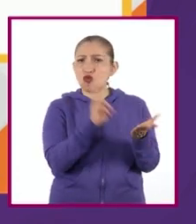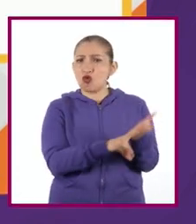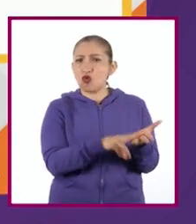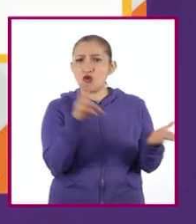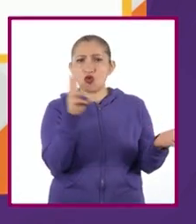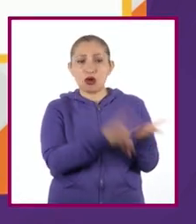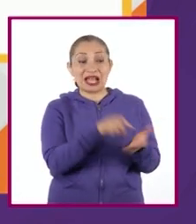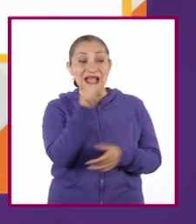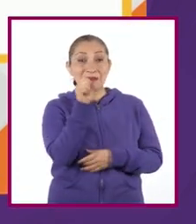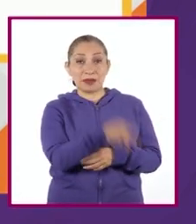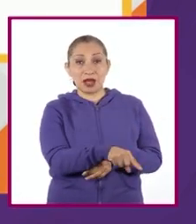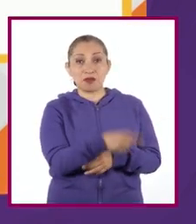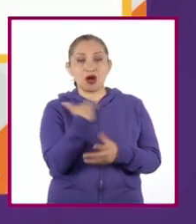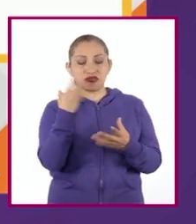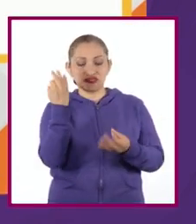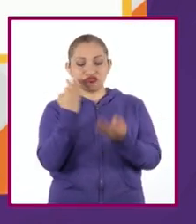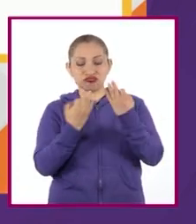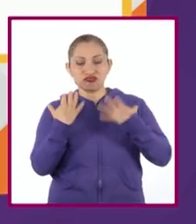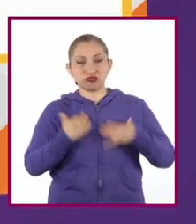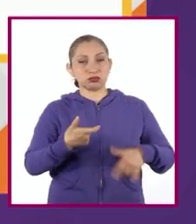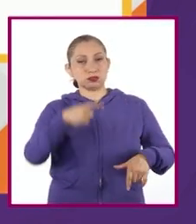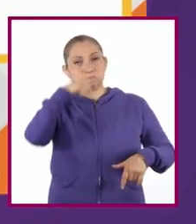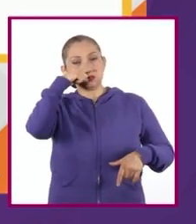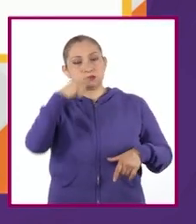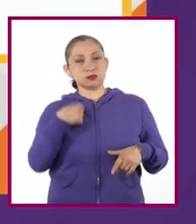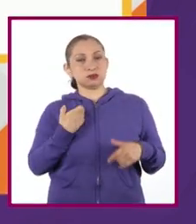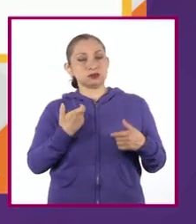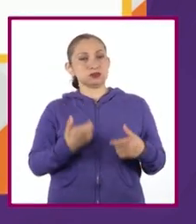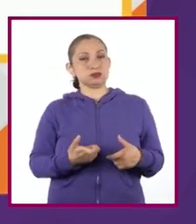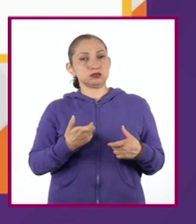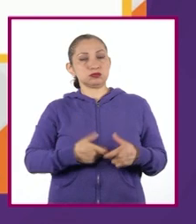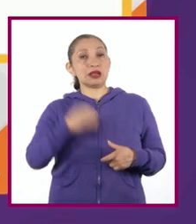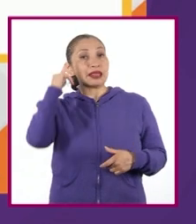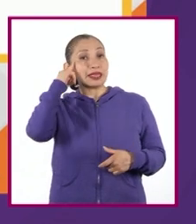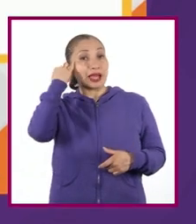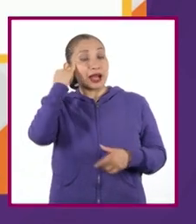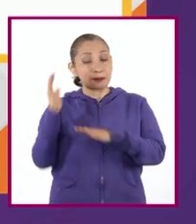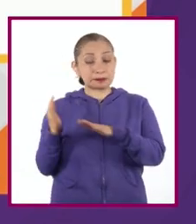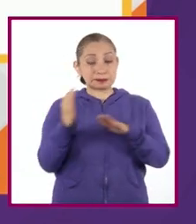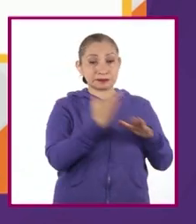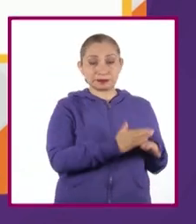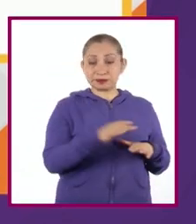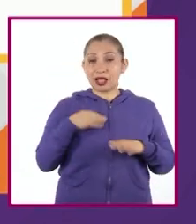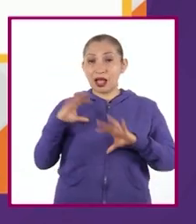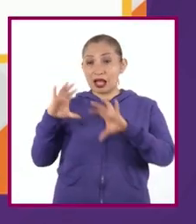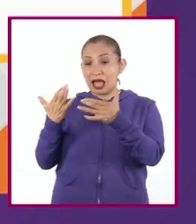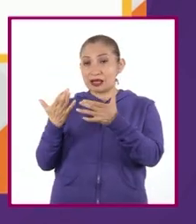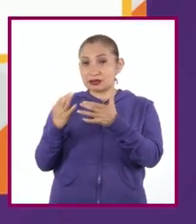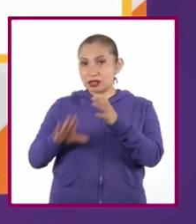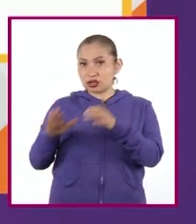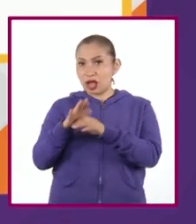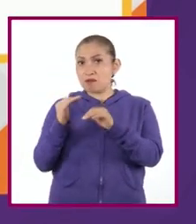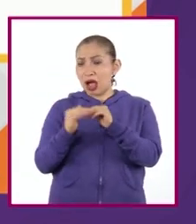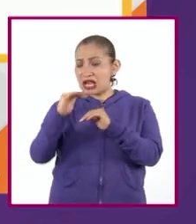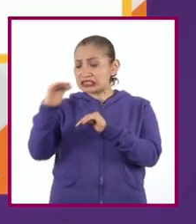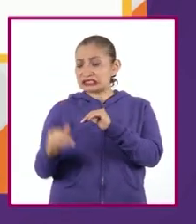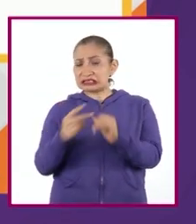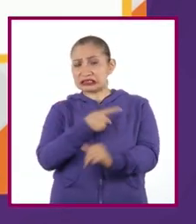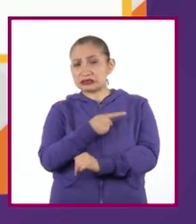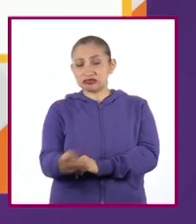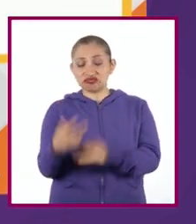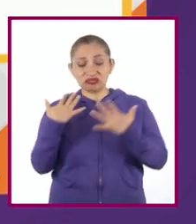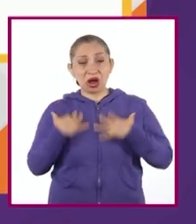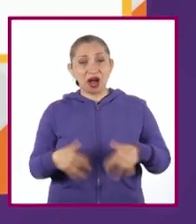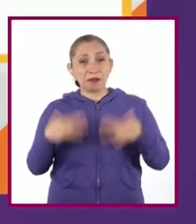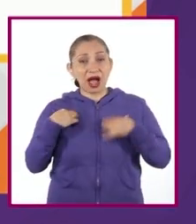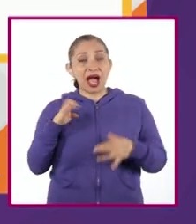y con él se vestía la nobleza indígena, mientras que las clases sociales más bajas